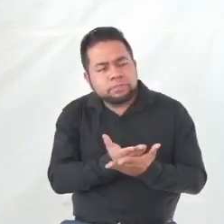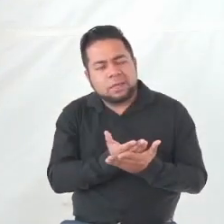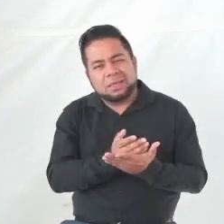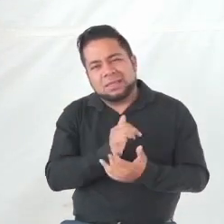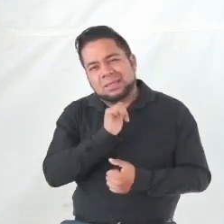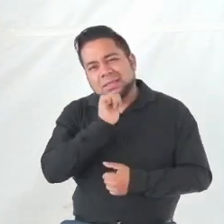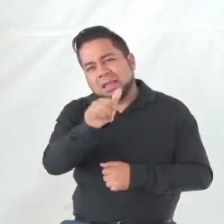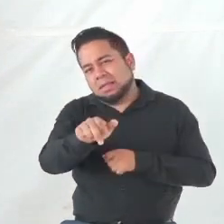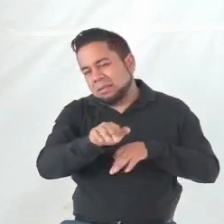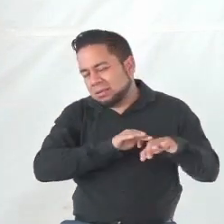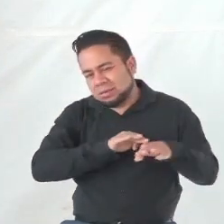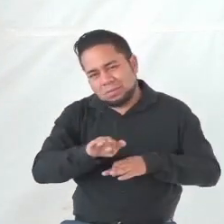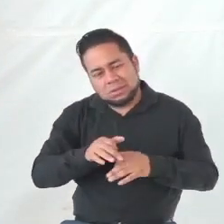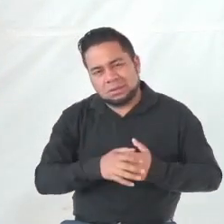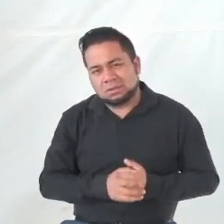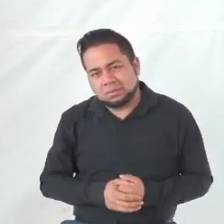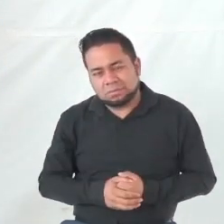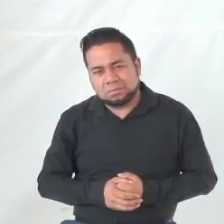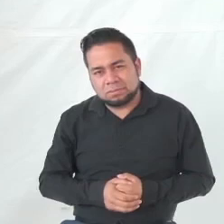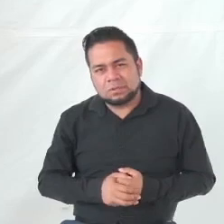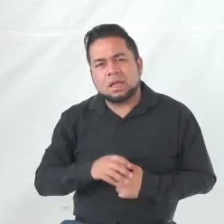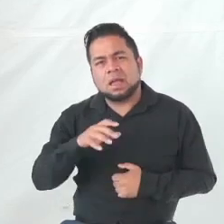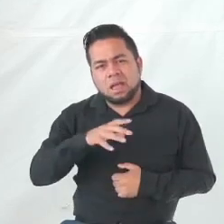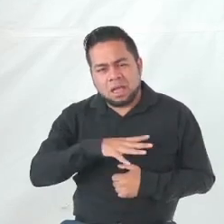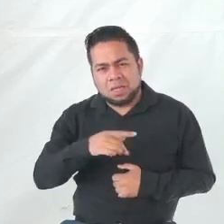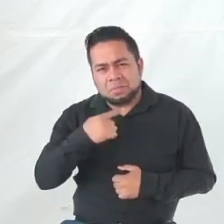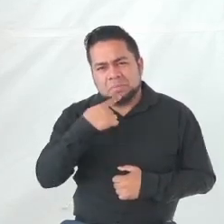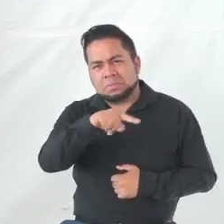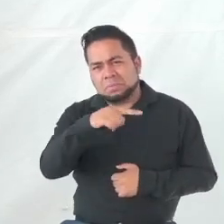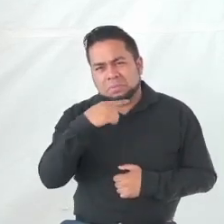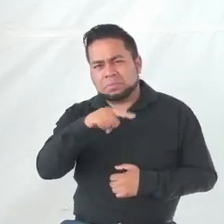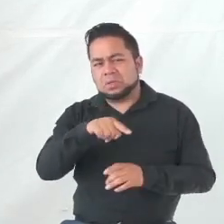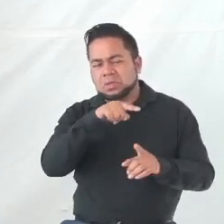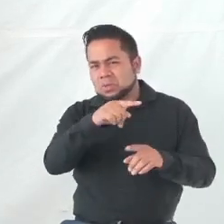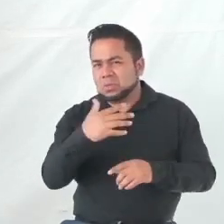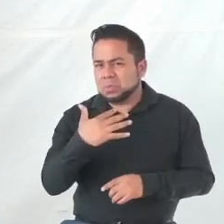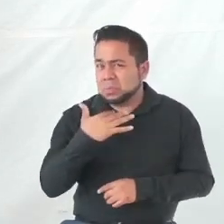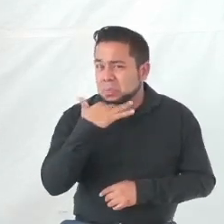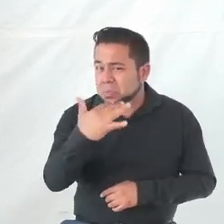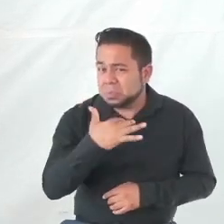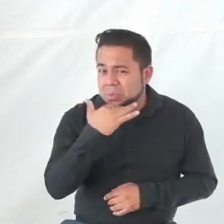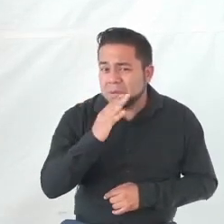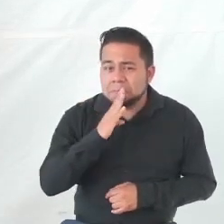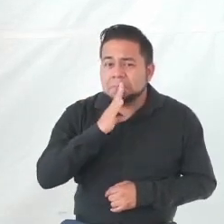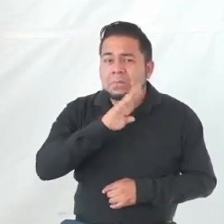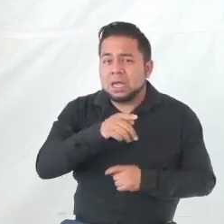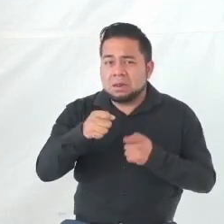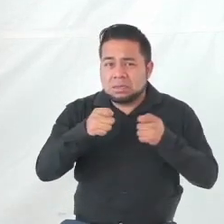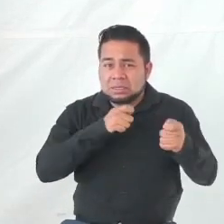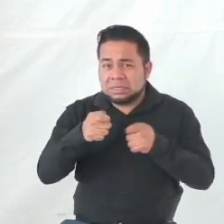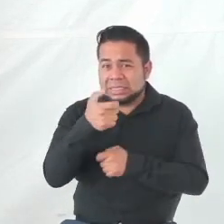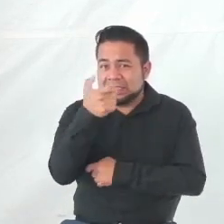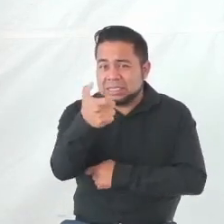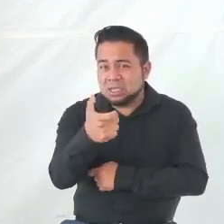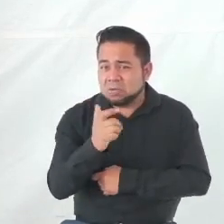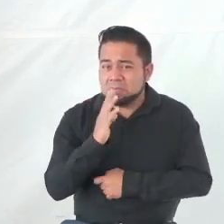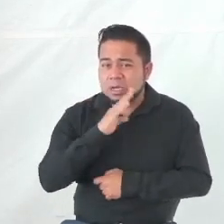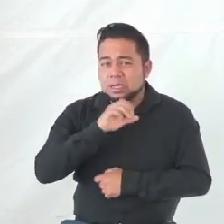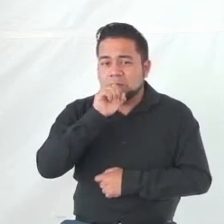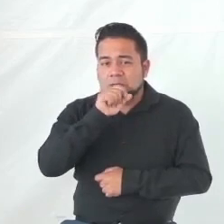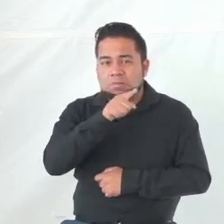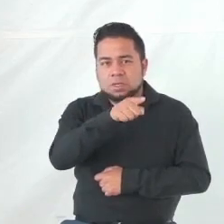deficiente. Existen acusaciones de corrupción, malos manejos de recursos y